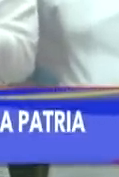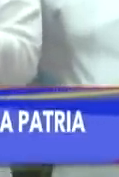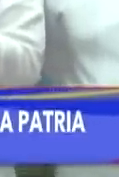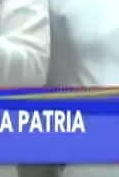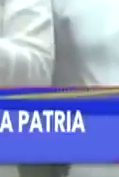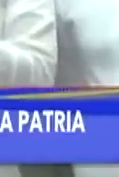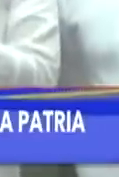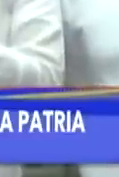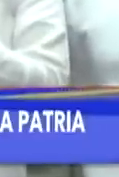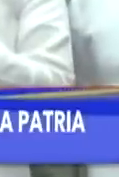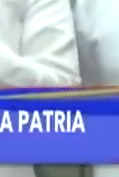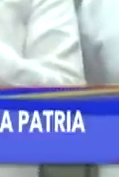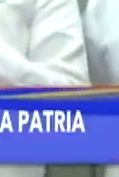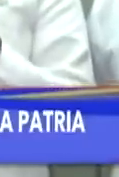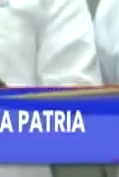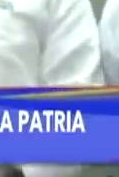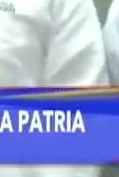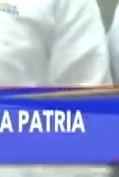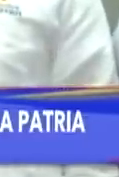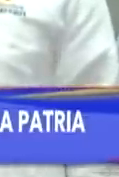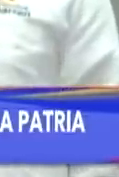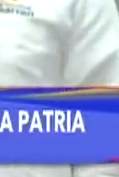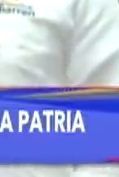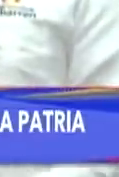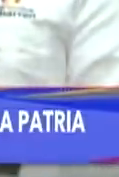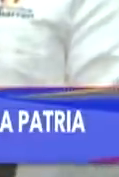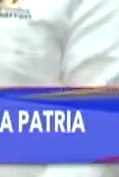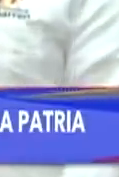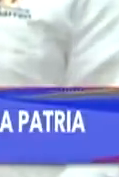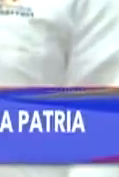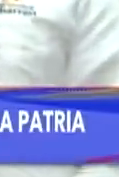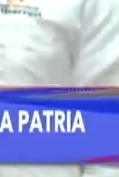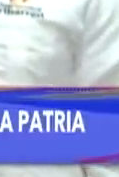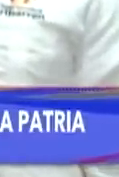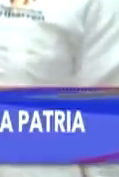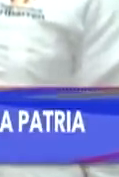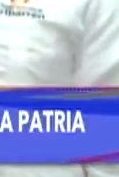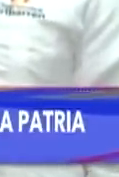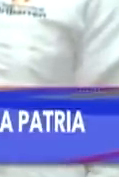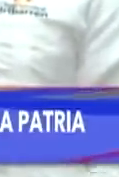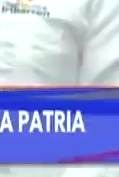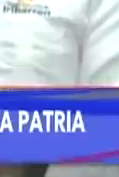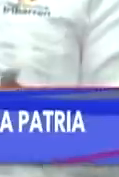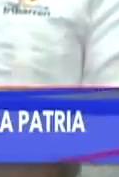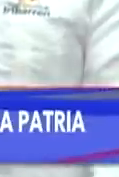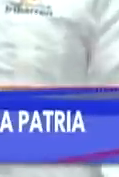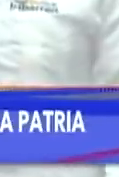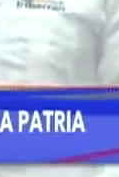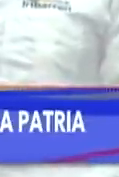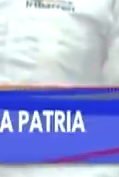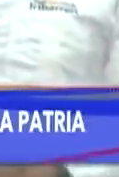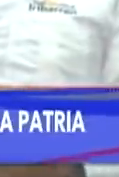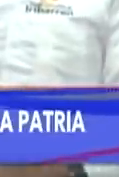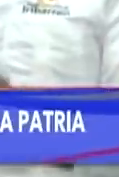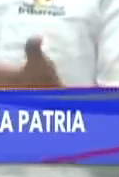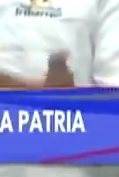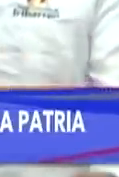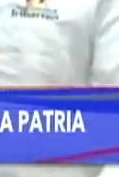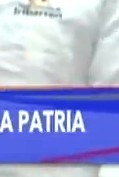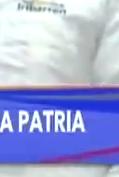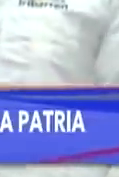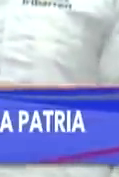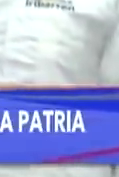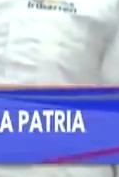pueblo de Iribarren, sobre todo a través de la Misión Cubana. Este trabajo se ha hecho en mancomunidad con la gobernación, demostrando que, bueno, juntos